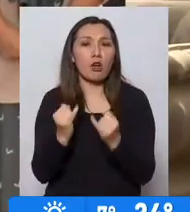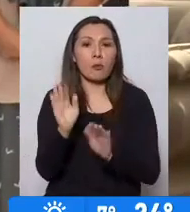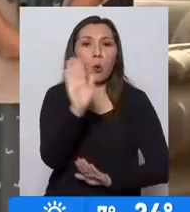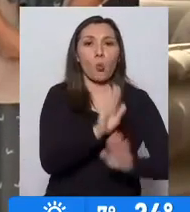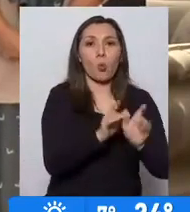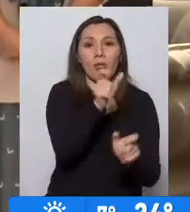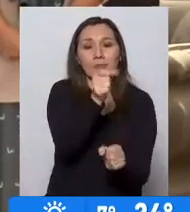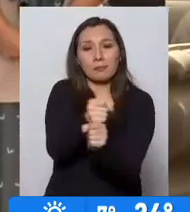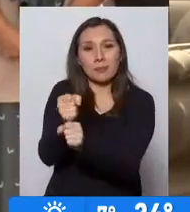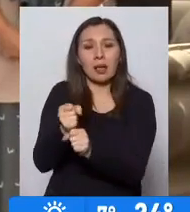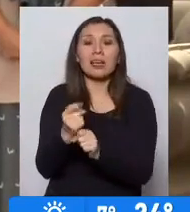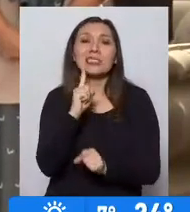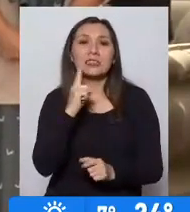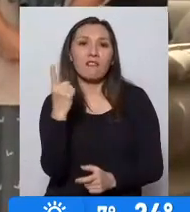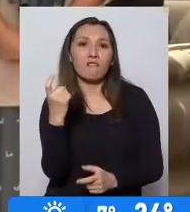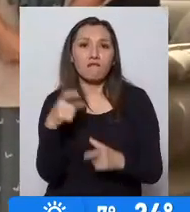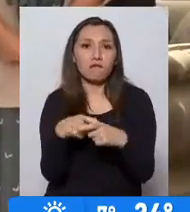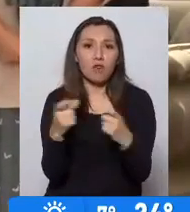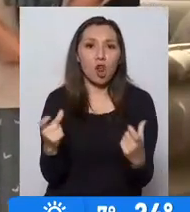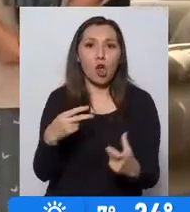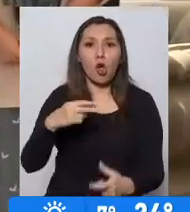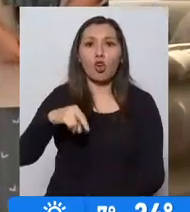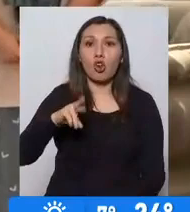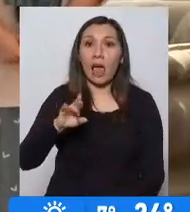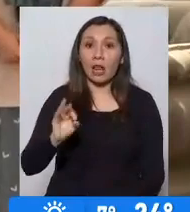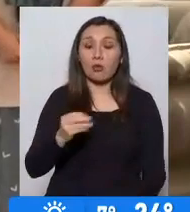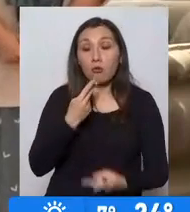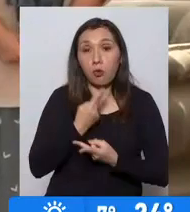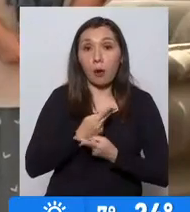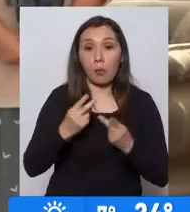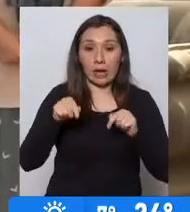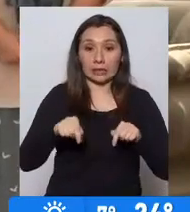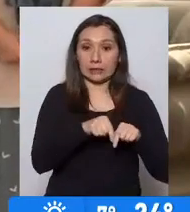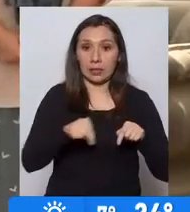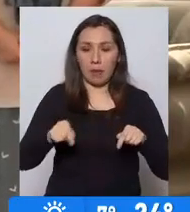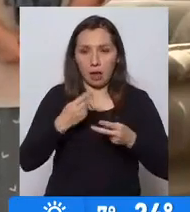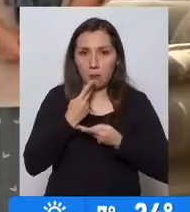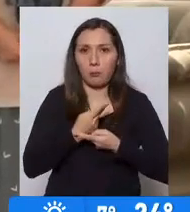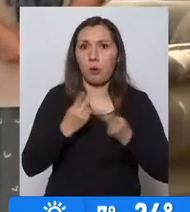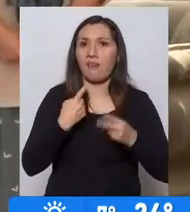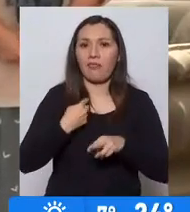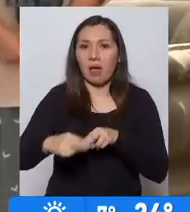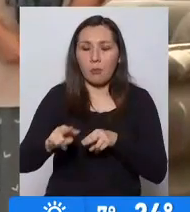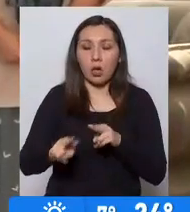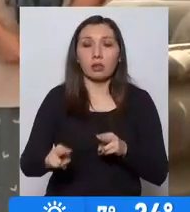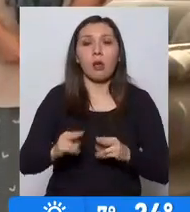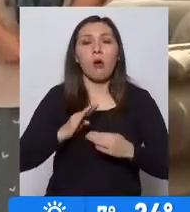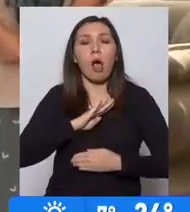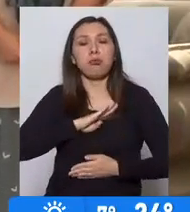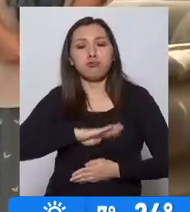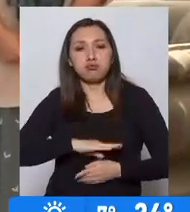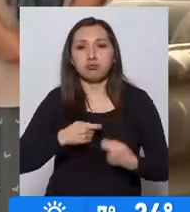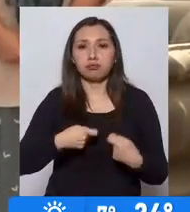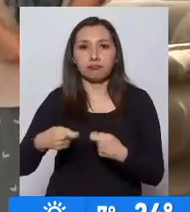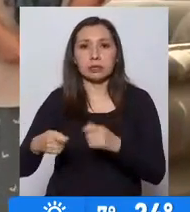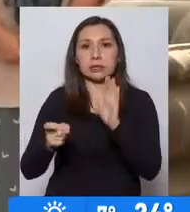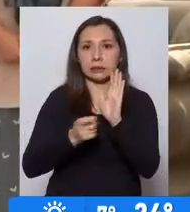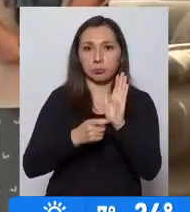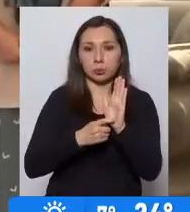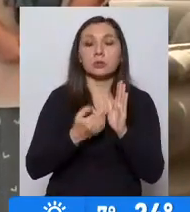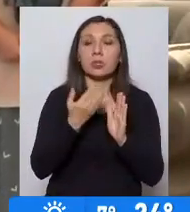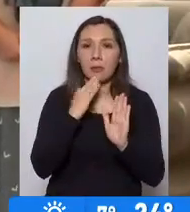a los trabajadores que emiten boletas, que lo vamos a dar a conocer esta semana. Los alivios tributarios que hemos